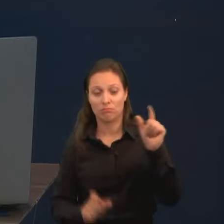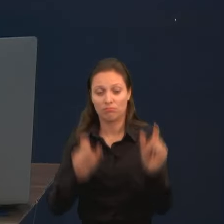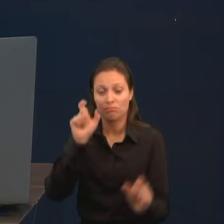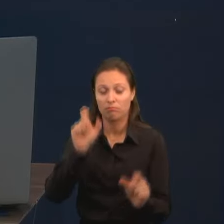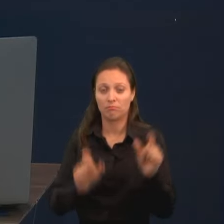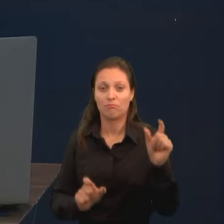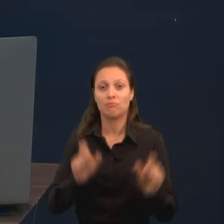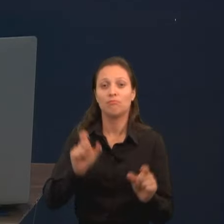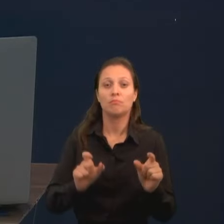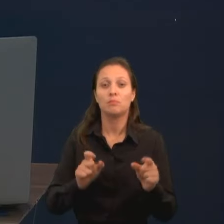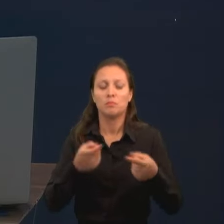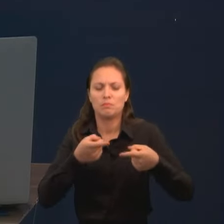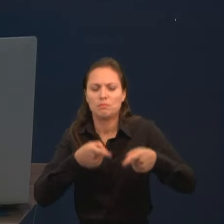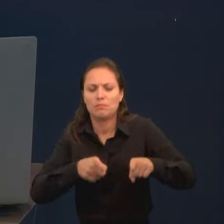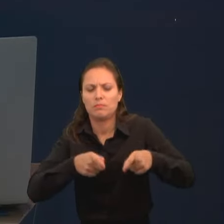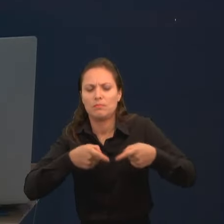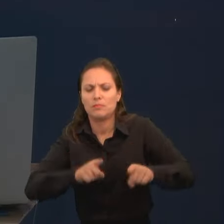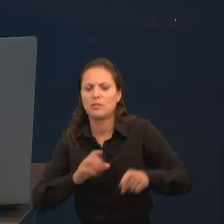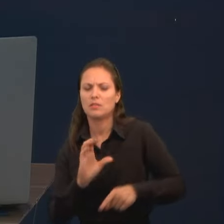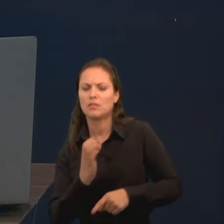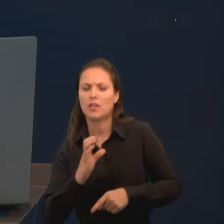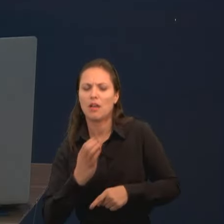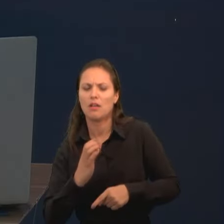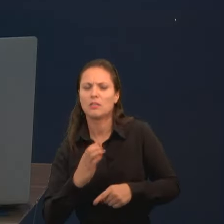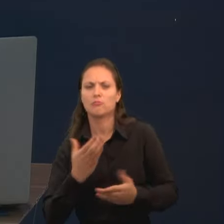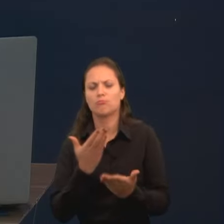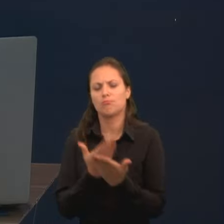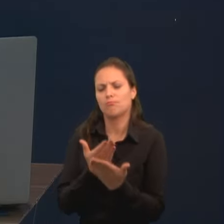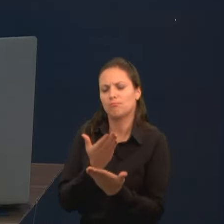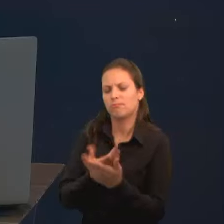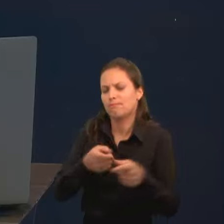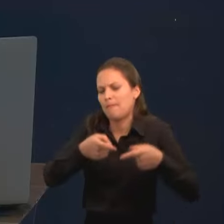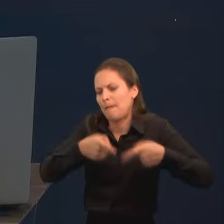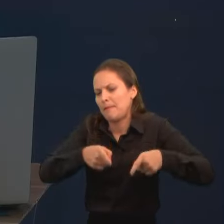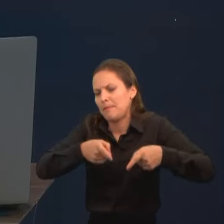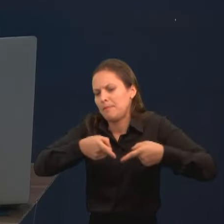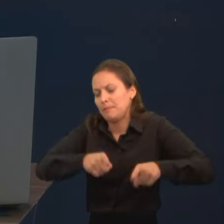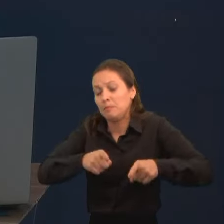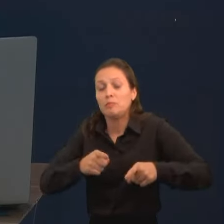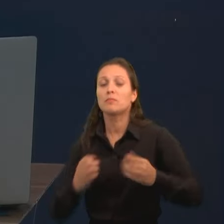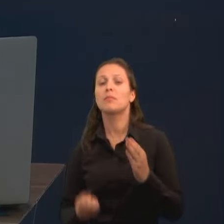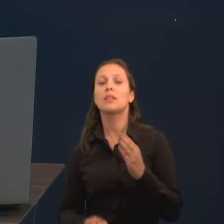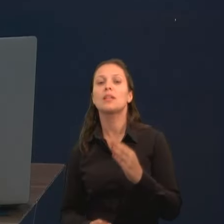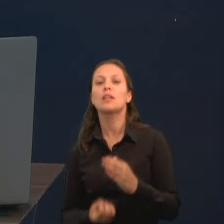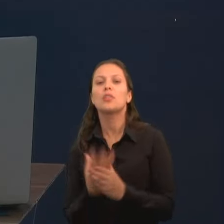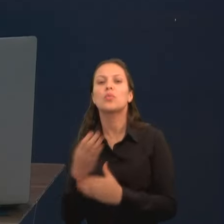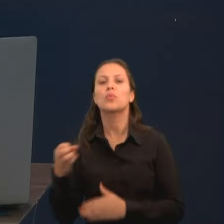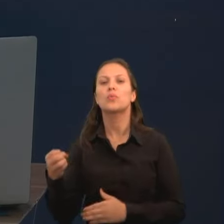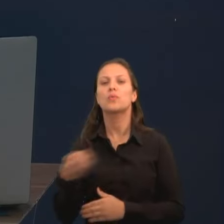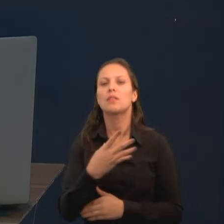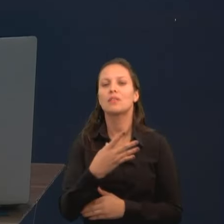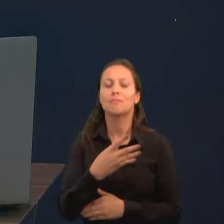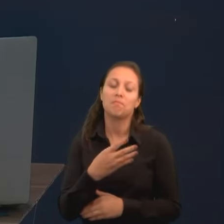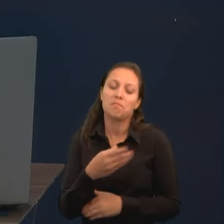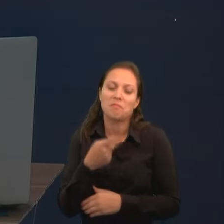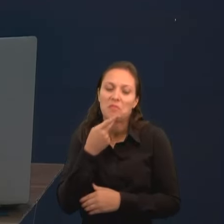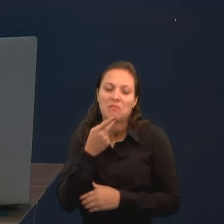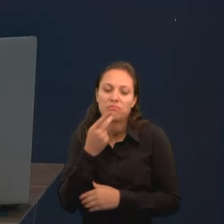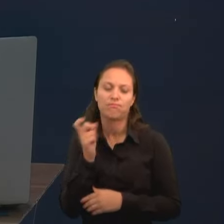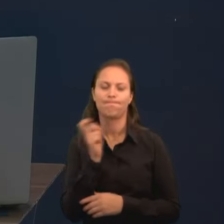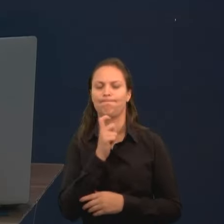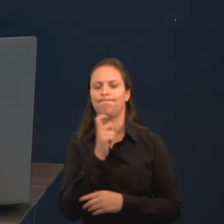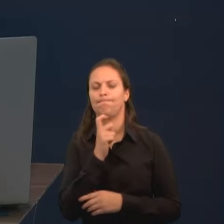a los periodistas, a las instancias científicas y académicas, etcétera, para crear este escenario de